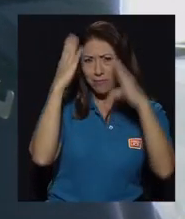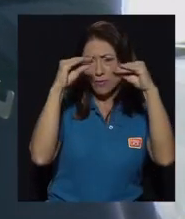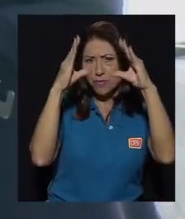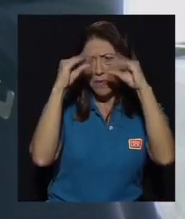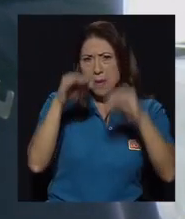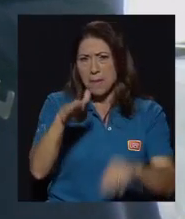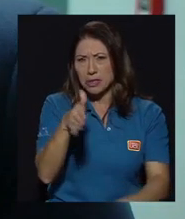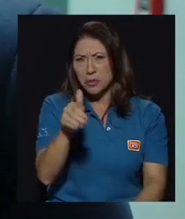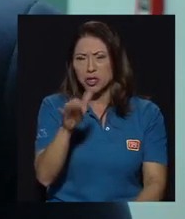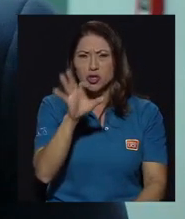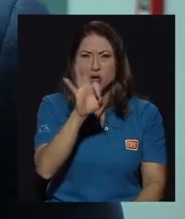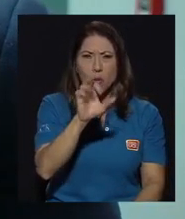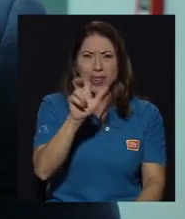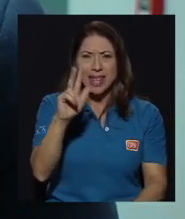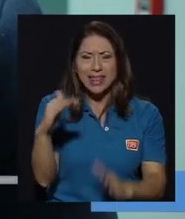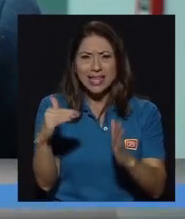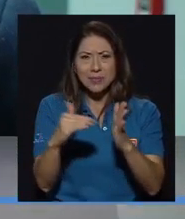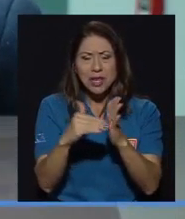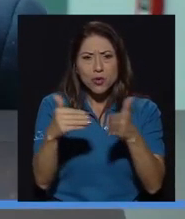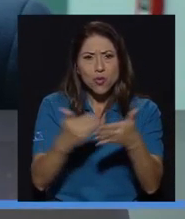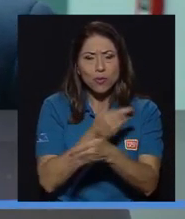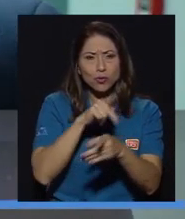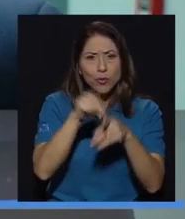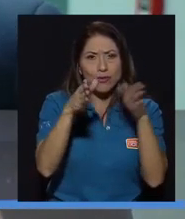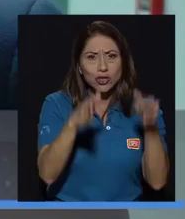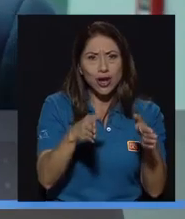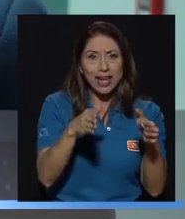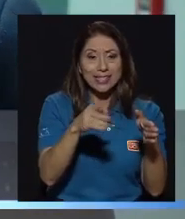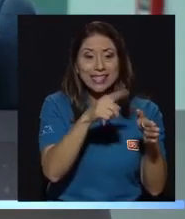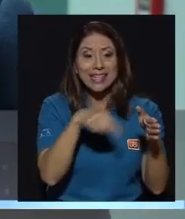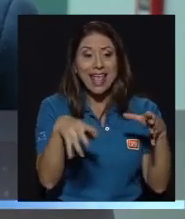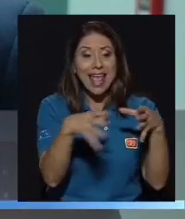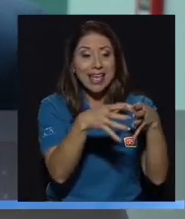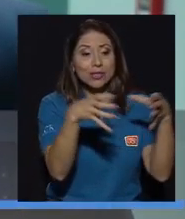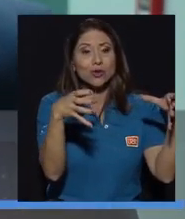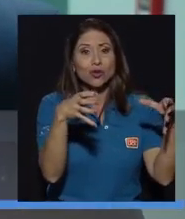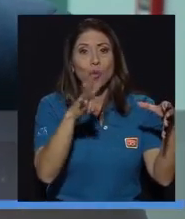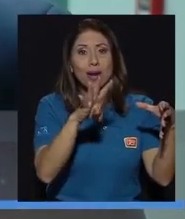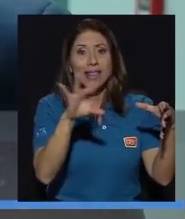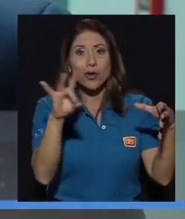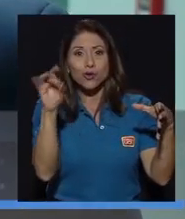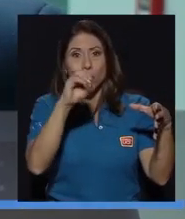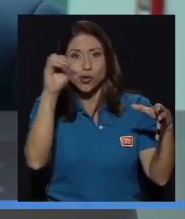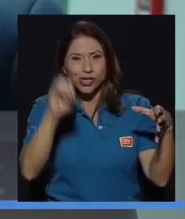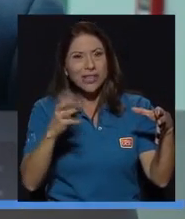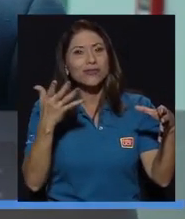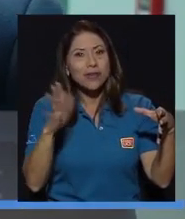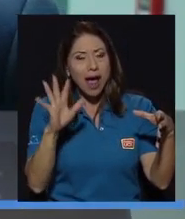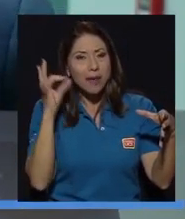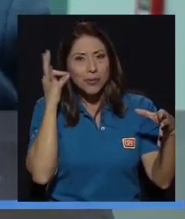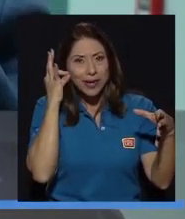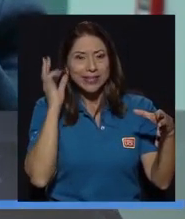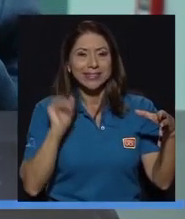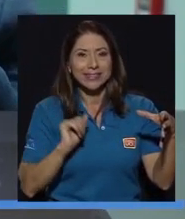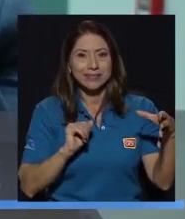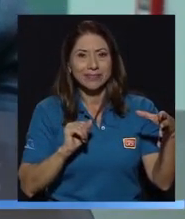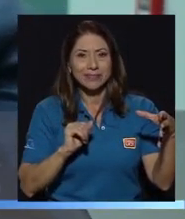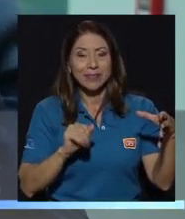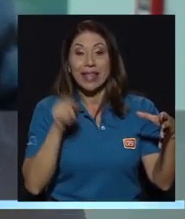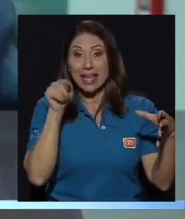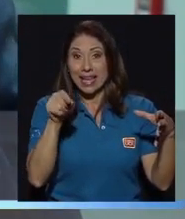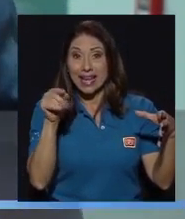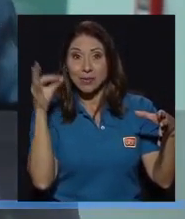más o menos 93 mil nuevos profesionales, de esos un 48% ya fueron mujeres. Y